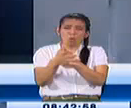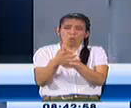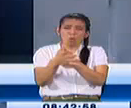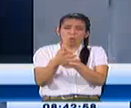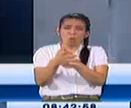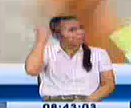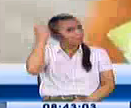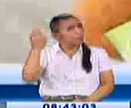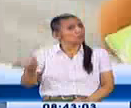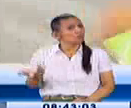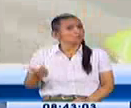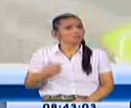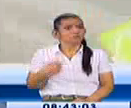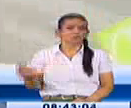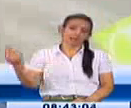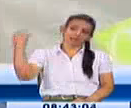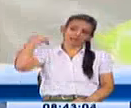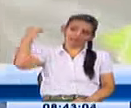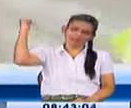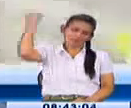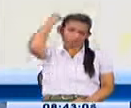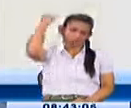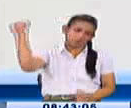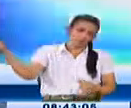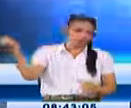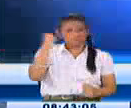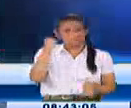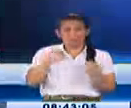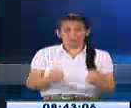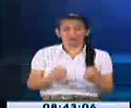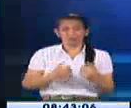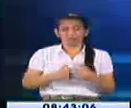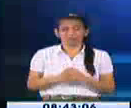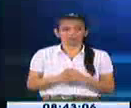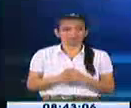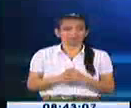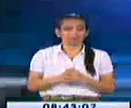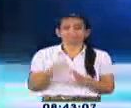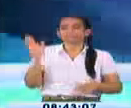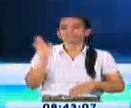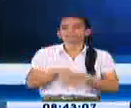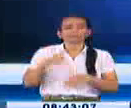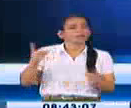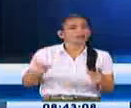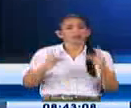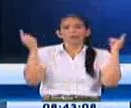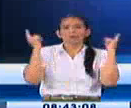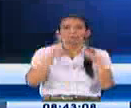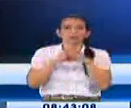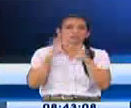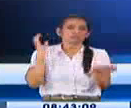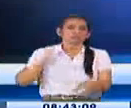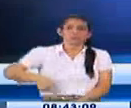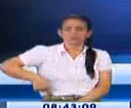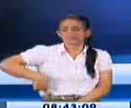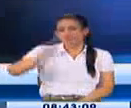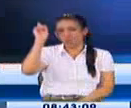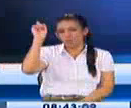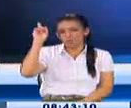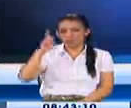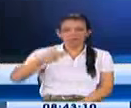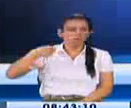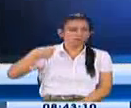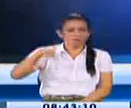golpeó usted? Toda la parte de atrás, la espalda, la cabeza. El exceso de velocidad. Eso es lo que puede ver de parte de